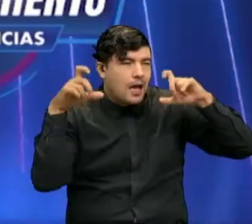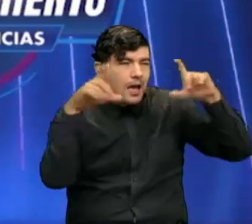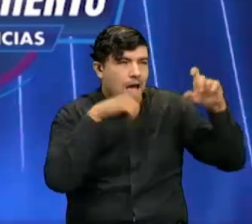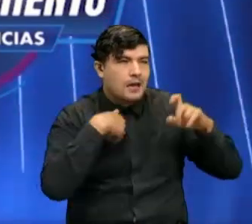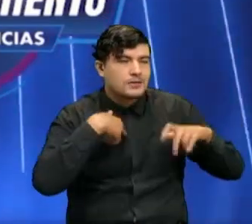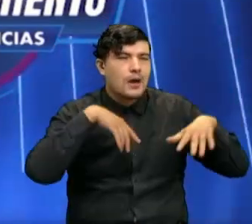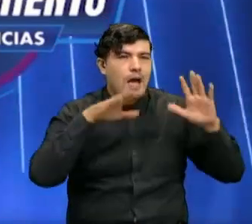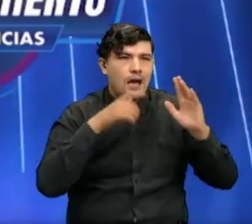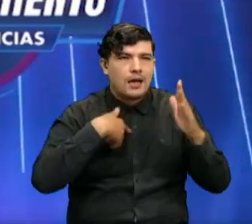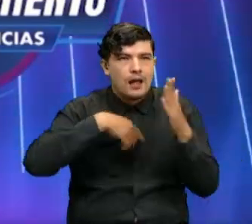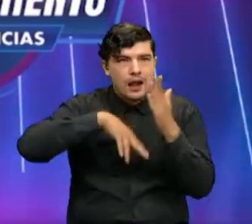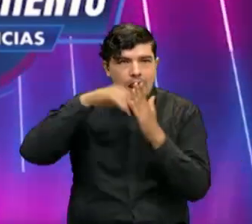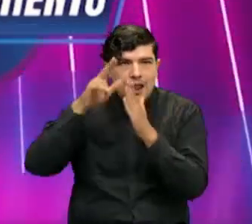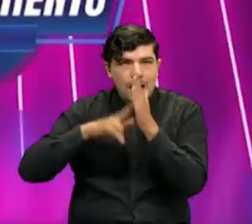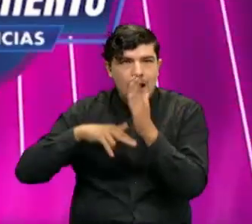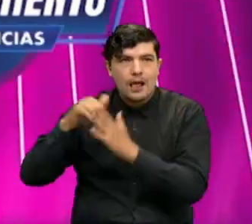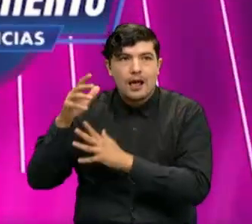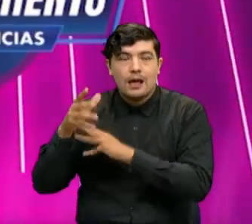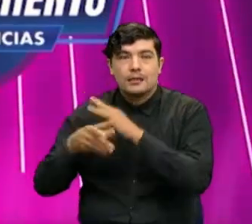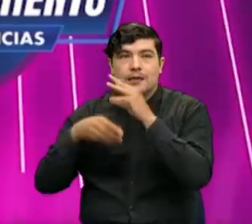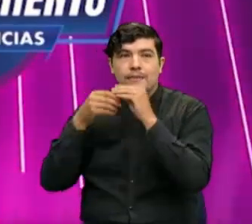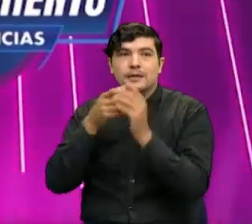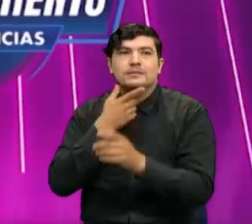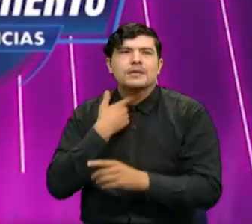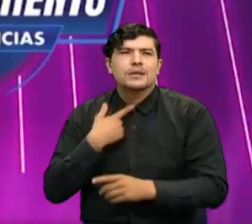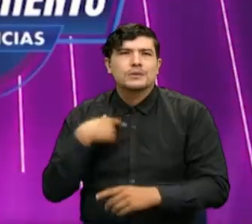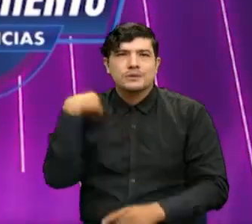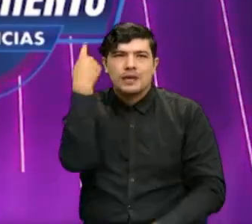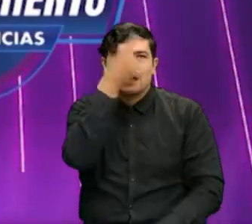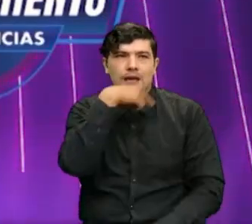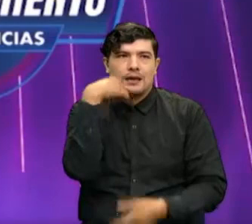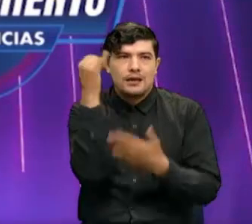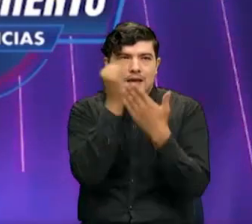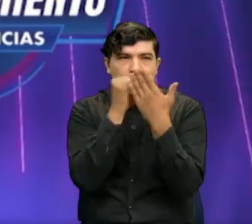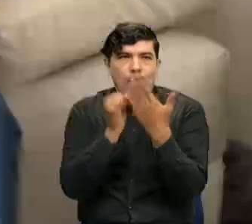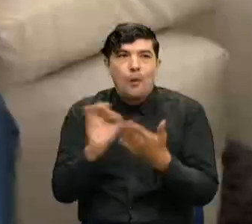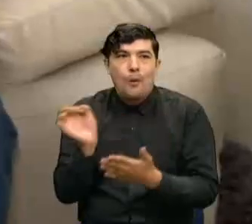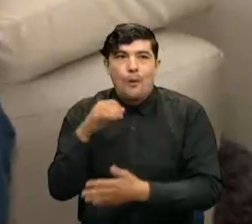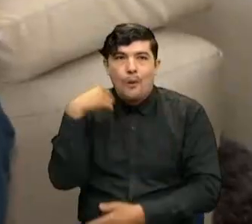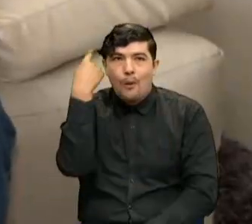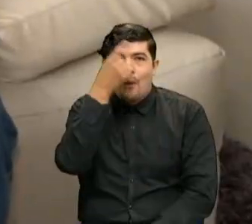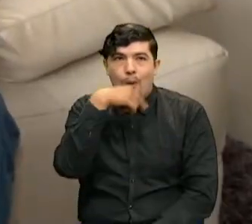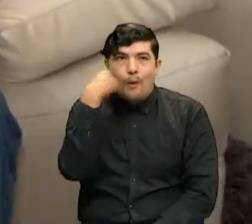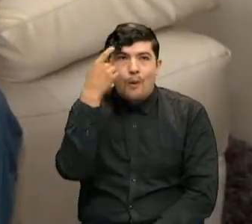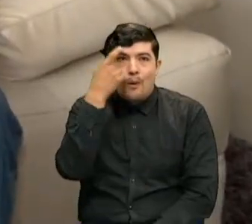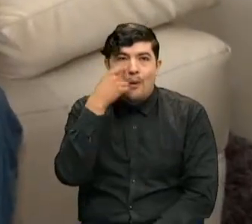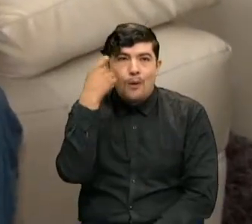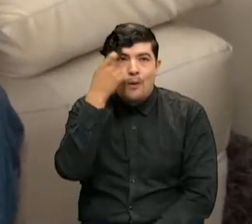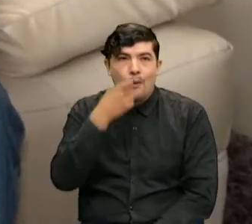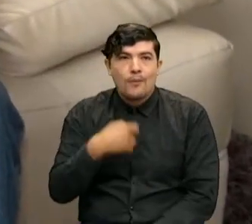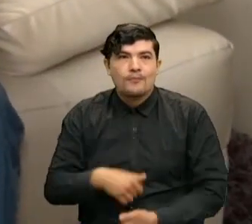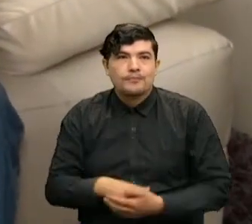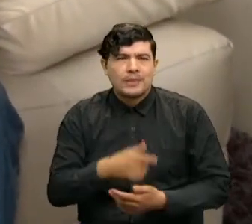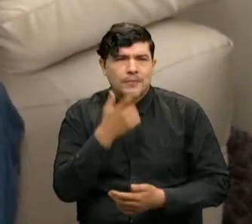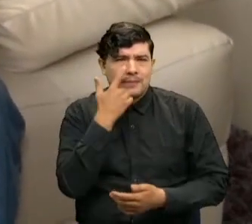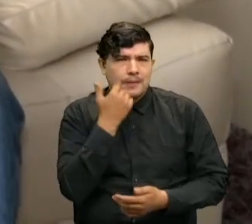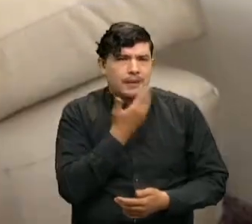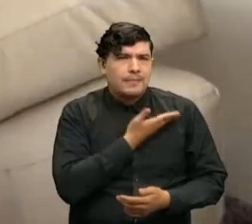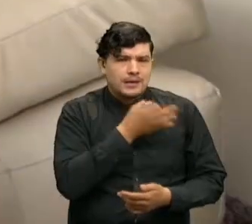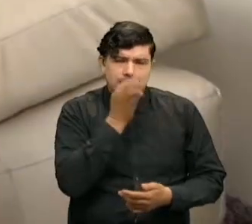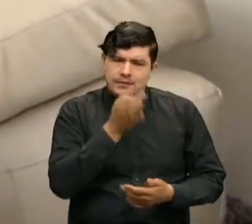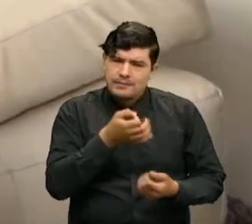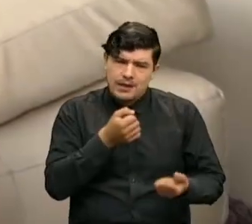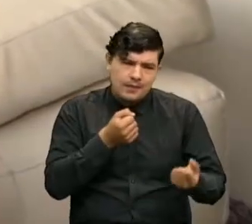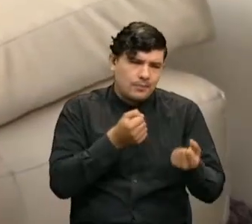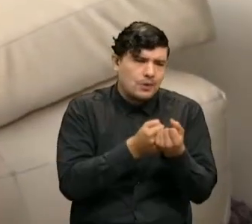momento de pintar, y también me encanta dibujar rostros y ojos sobre todo. Sus padres siempre la han apoyado y se